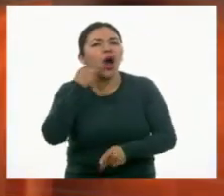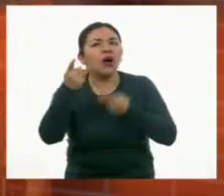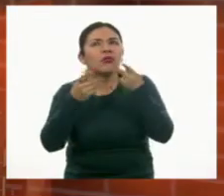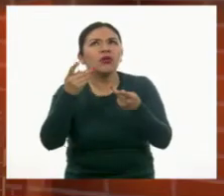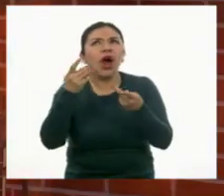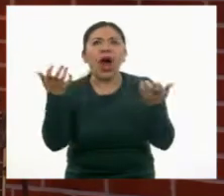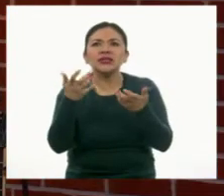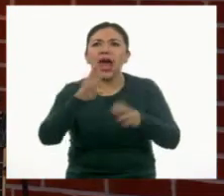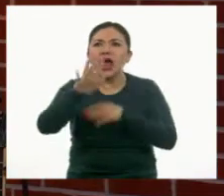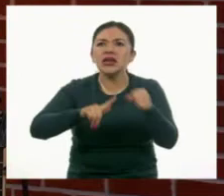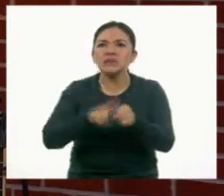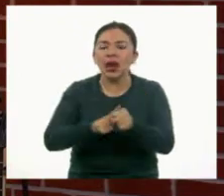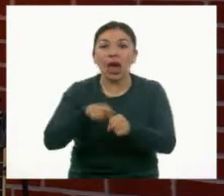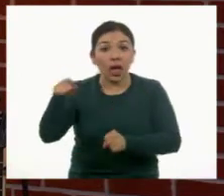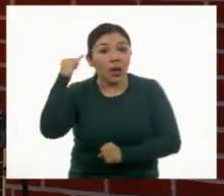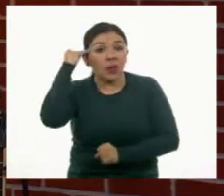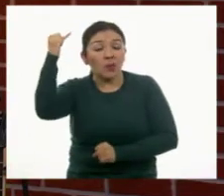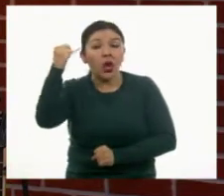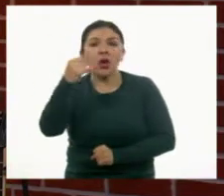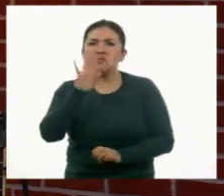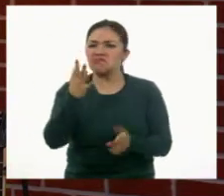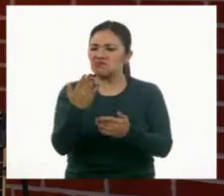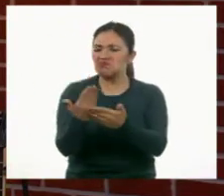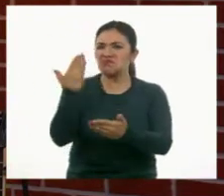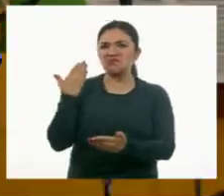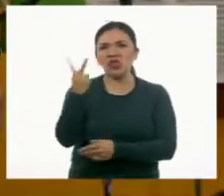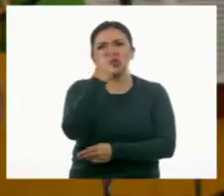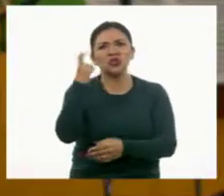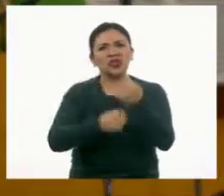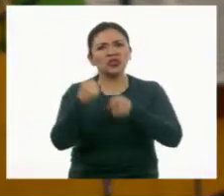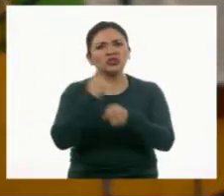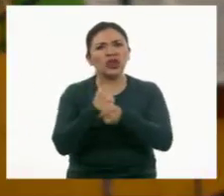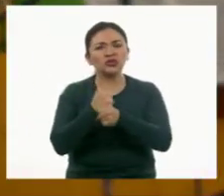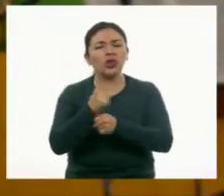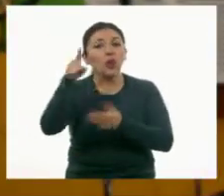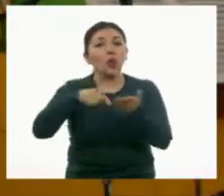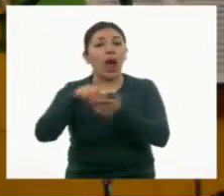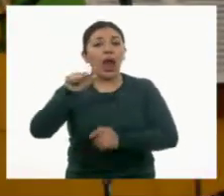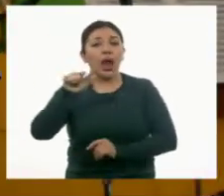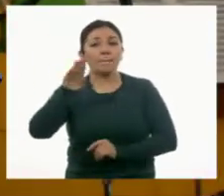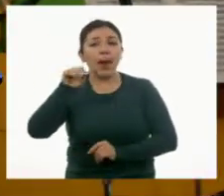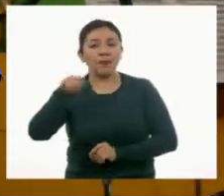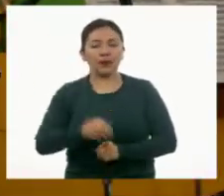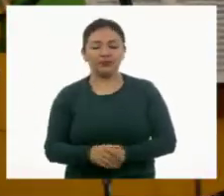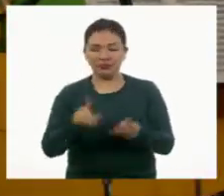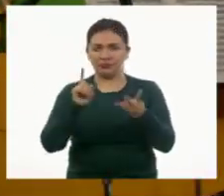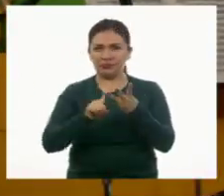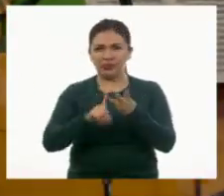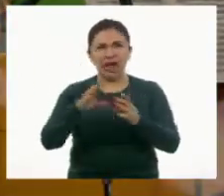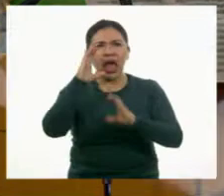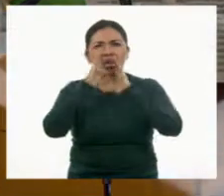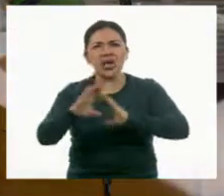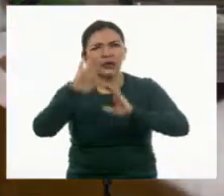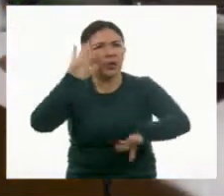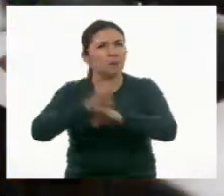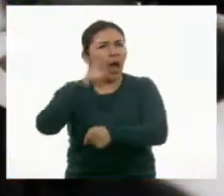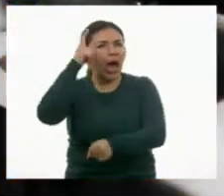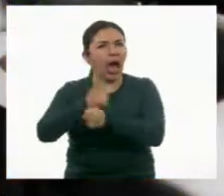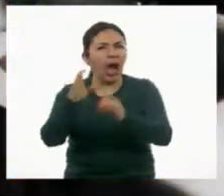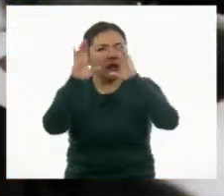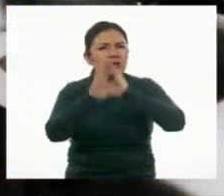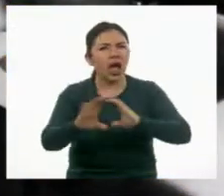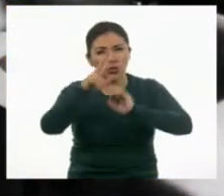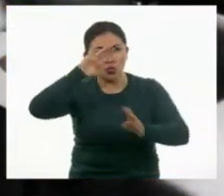años y se le atribuye al músico Bess Alabama. 3. La canción más cantada en el mundo fue compuesta por